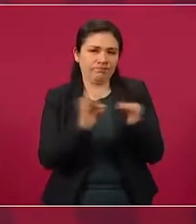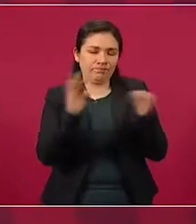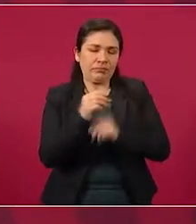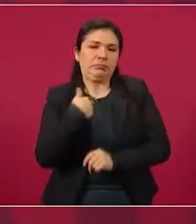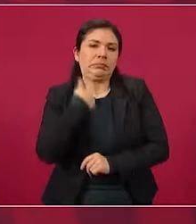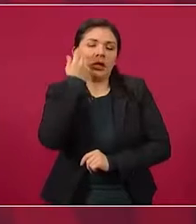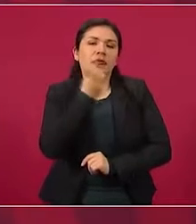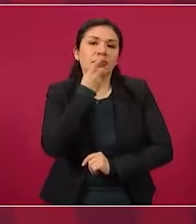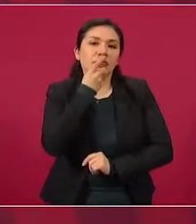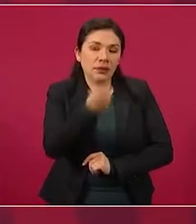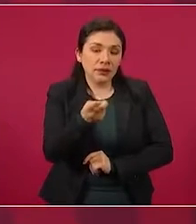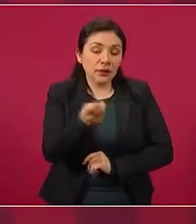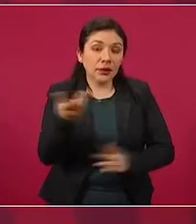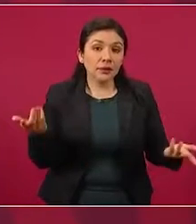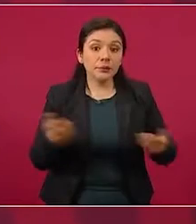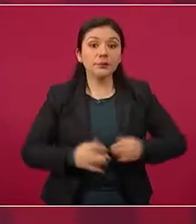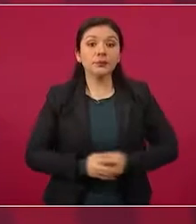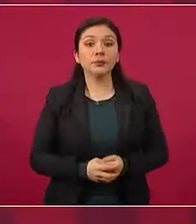decir y